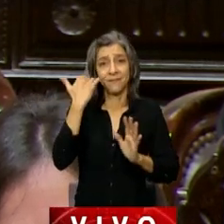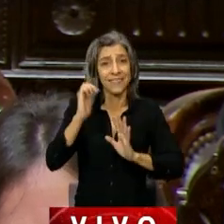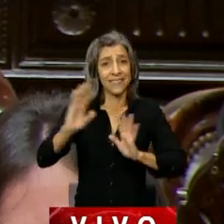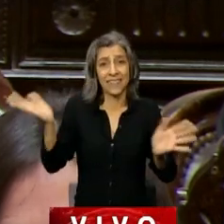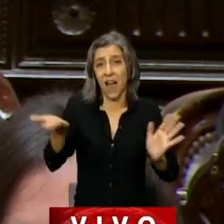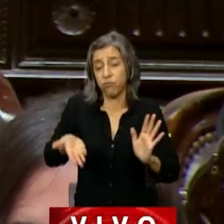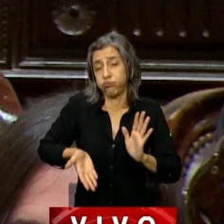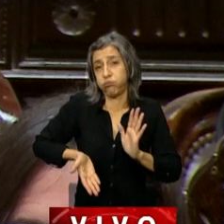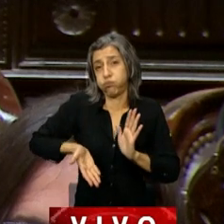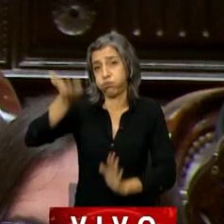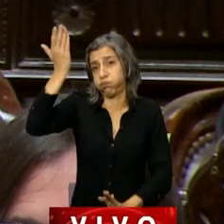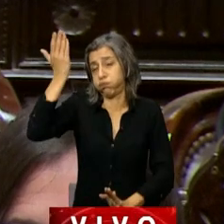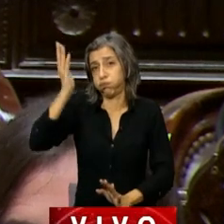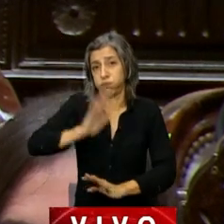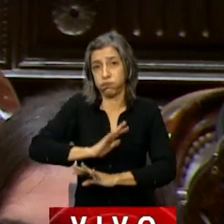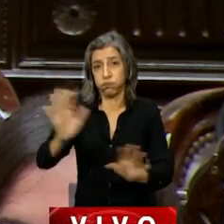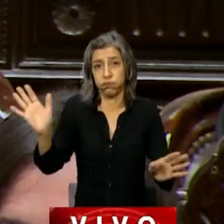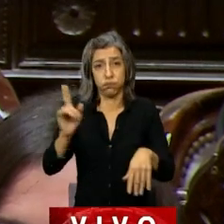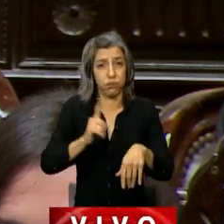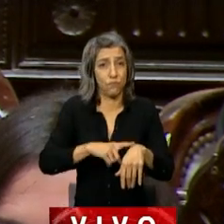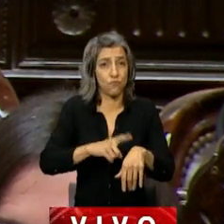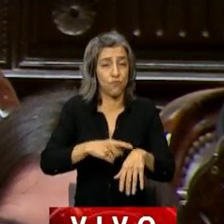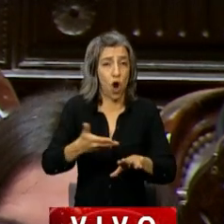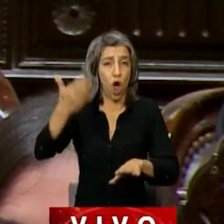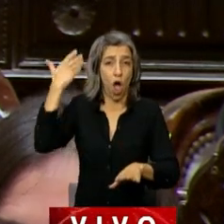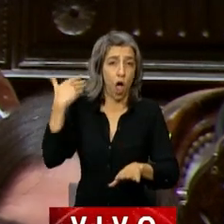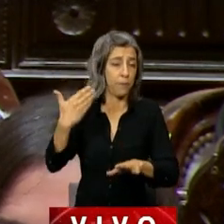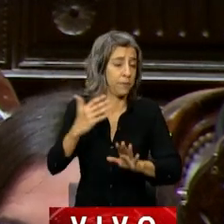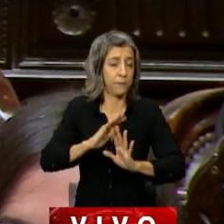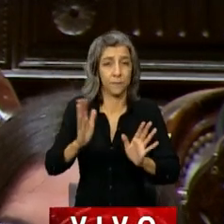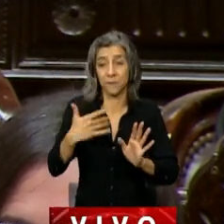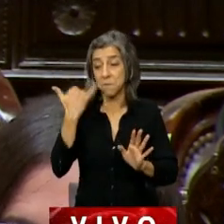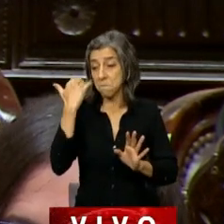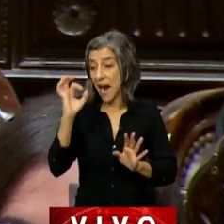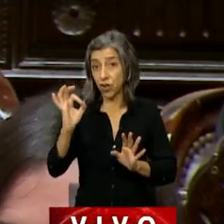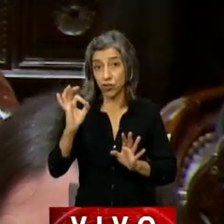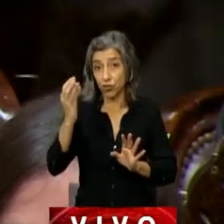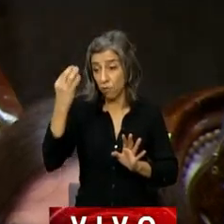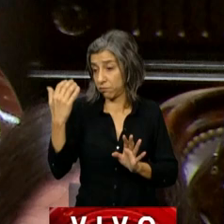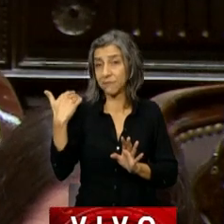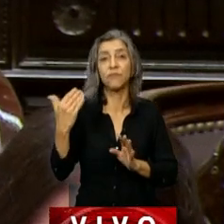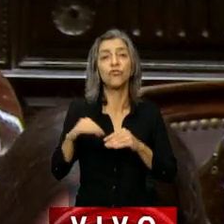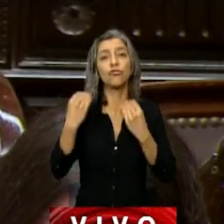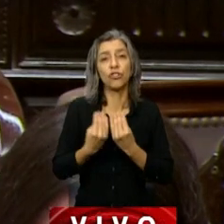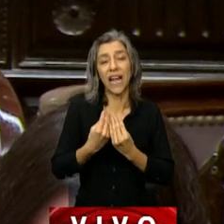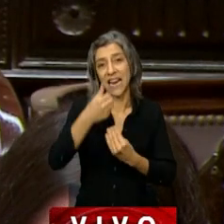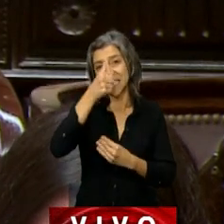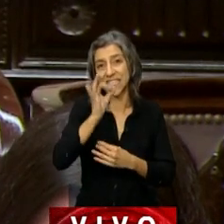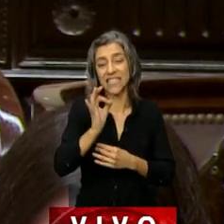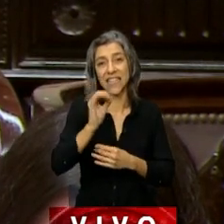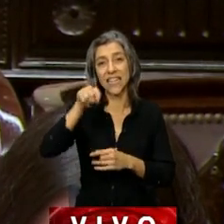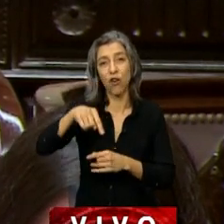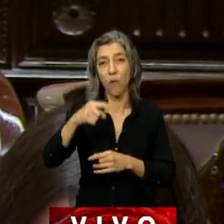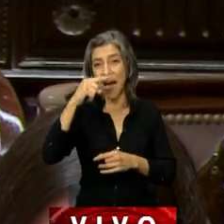a partir de la convertibilidad y que ha llegado en mayo al 60%, 60,7%